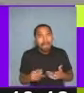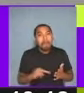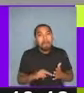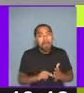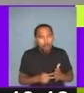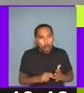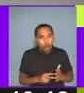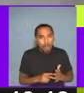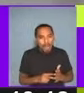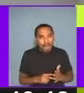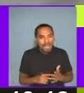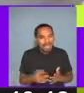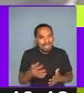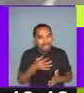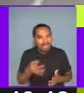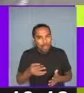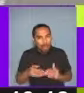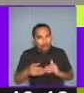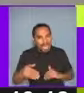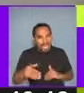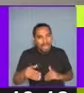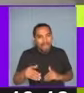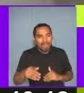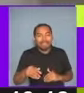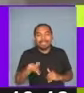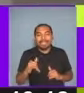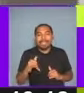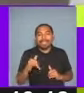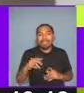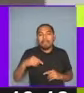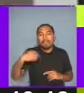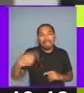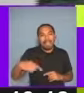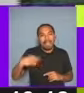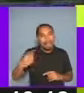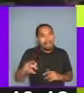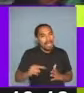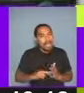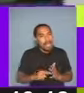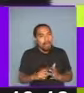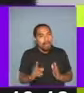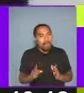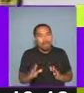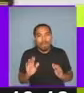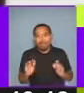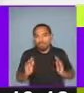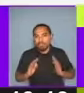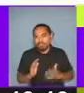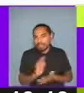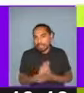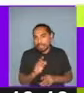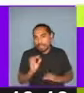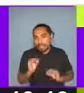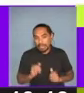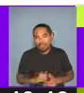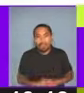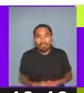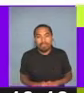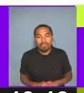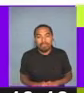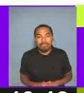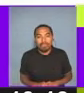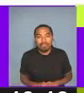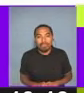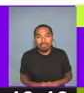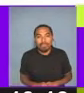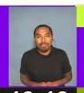efecto, digamos. Sí, el efecto mañana. Hoy creería que va a estar tranquilo, pero estamos muy a la expectativa. Entonces te comprometemos para mañana si podemos ver qué efecto hay, digamos.